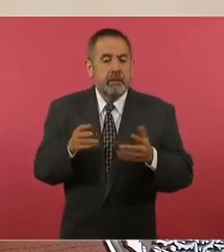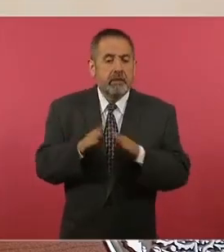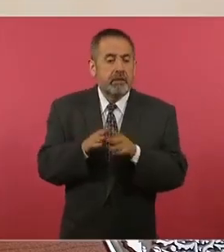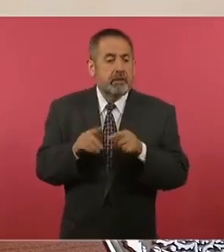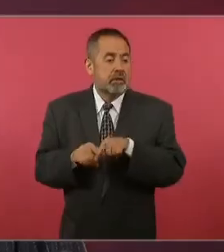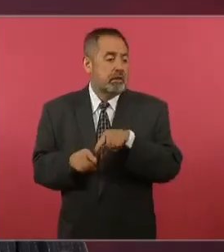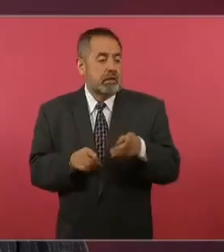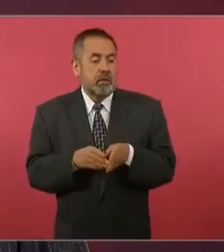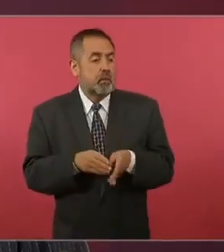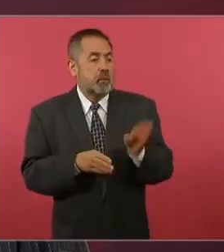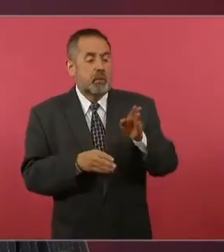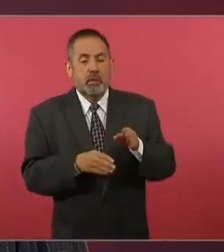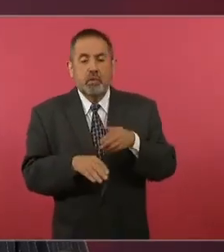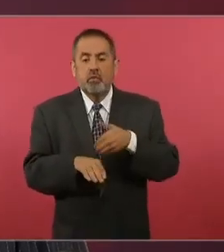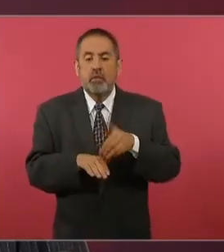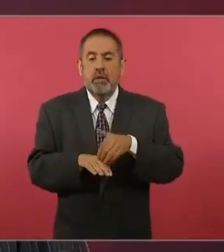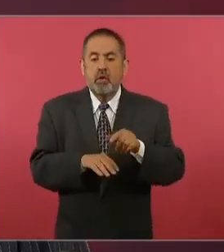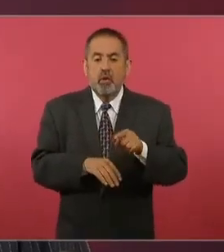el tramo